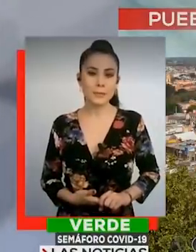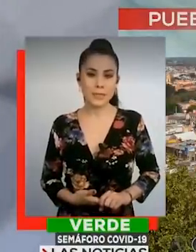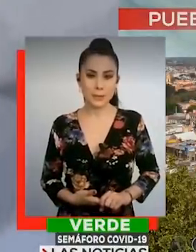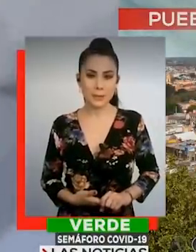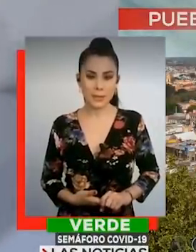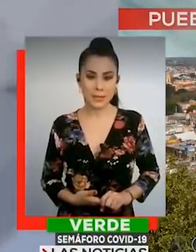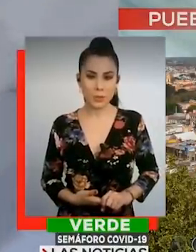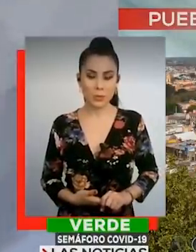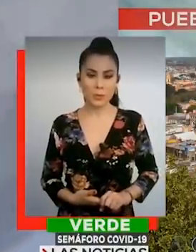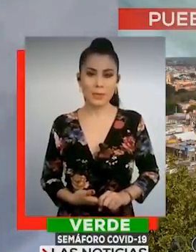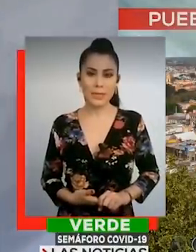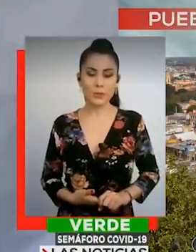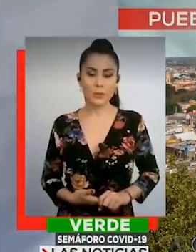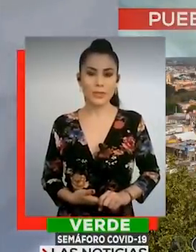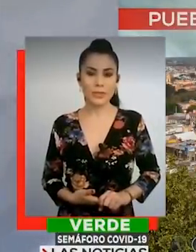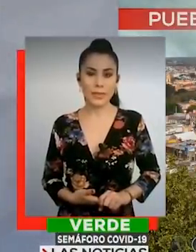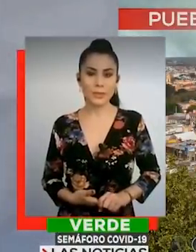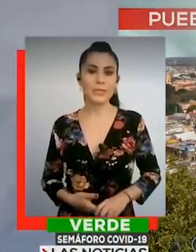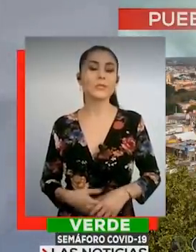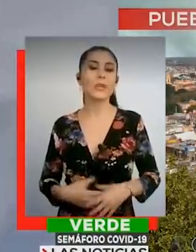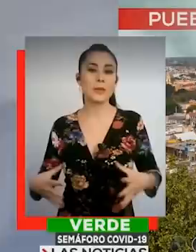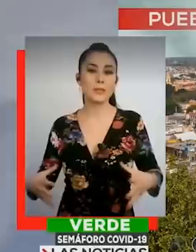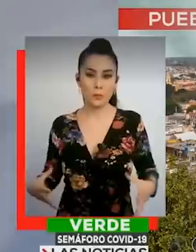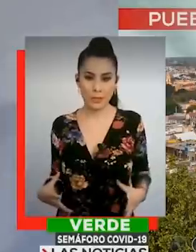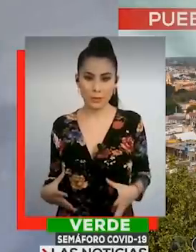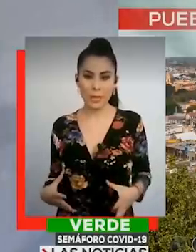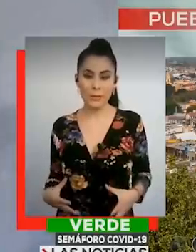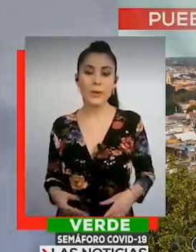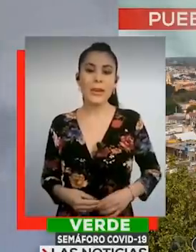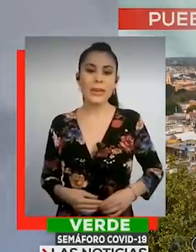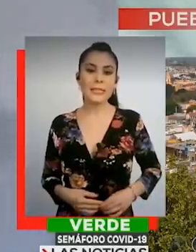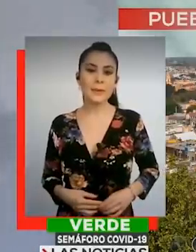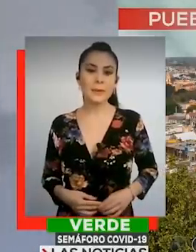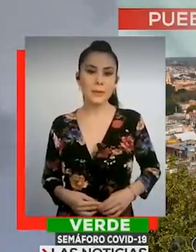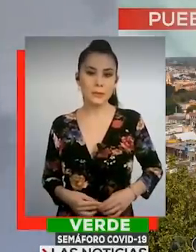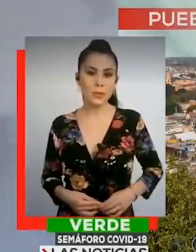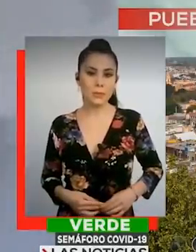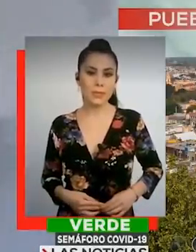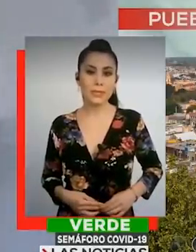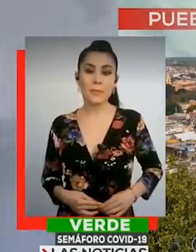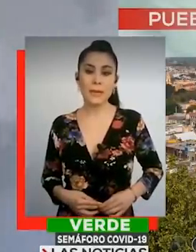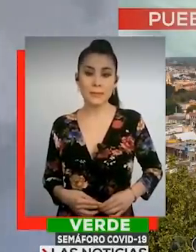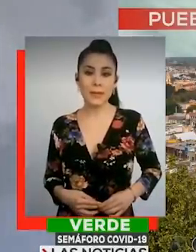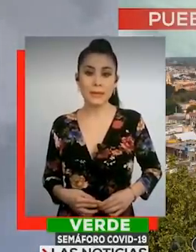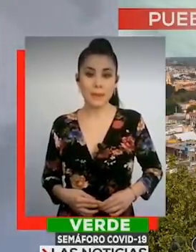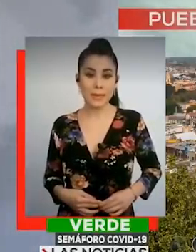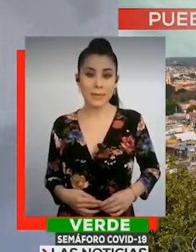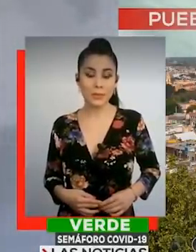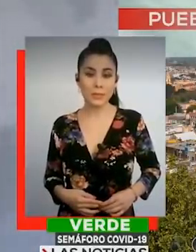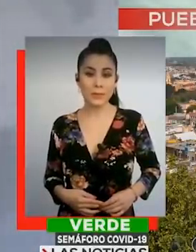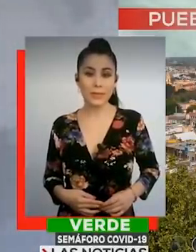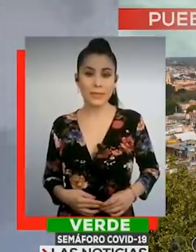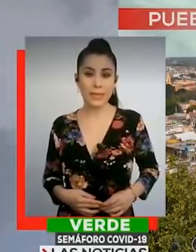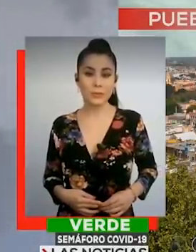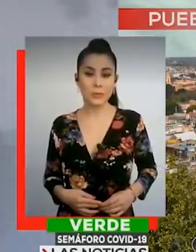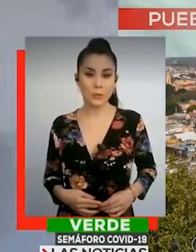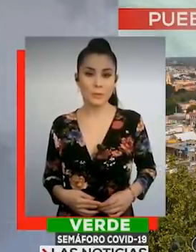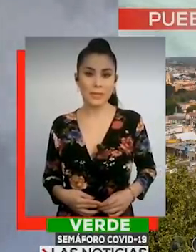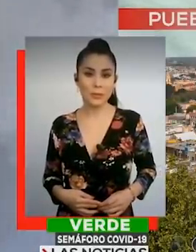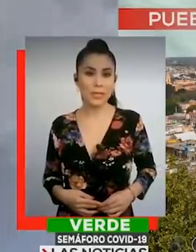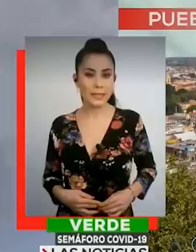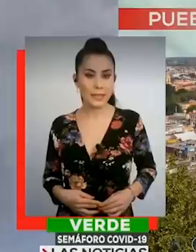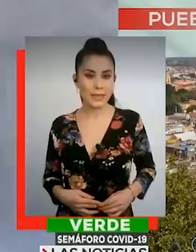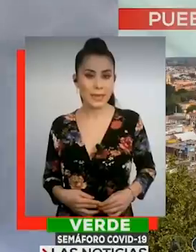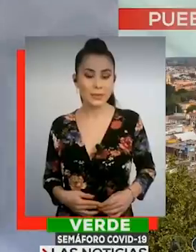viernes máxima de 22 con mínima de 12 a 13 grados el cielo mayormente nublado el sábado el pronóstico también es de máxima de 22 a 23 grados